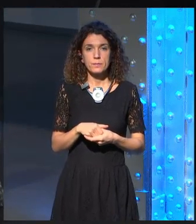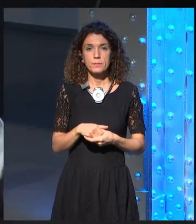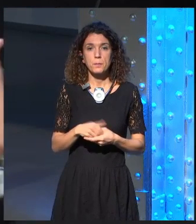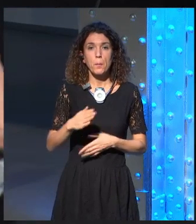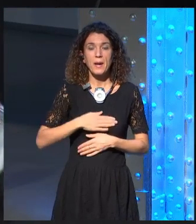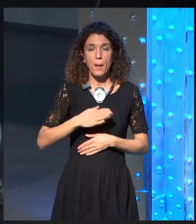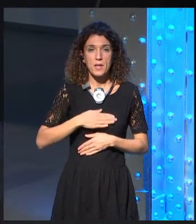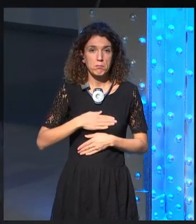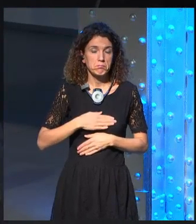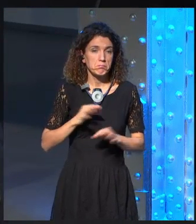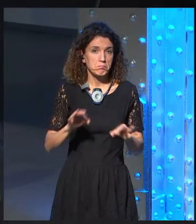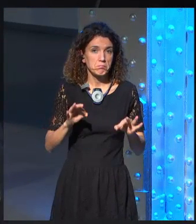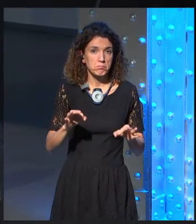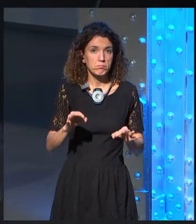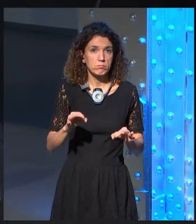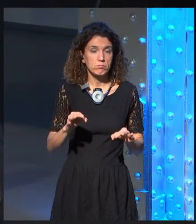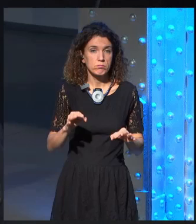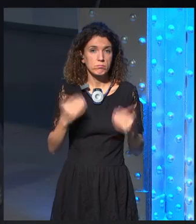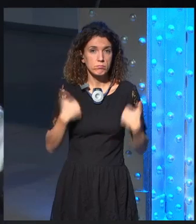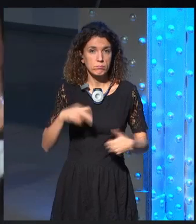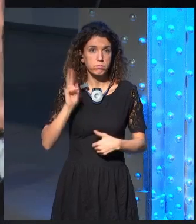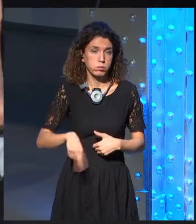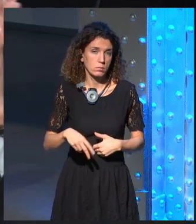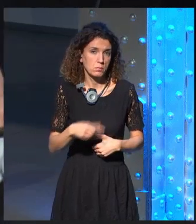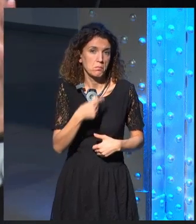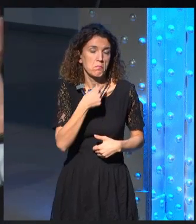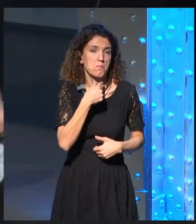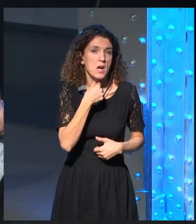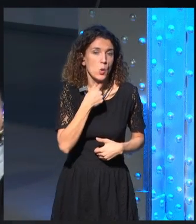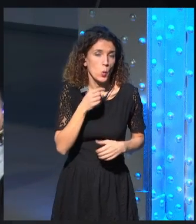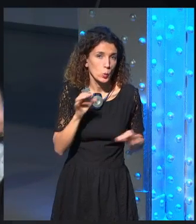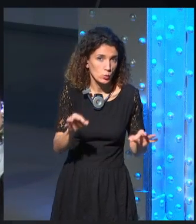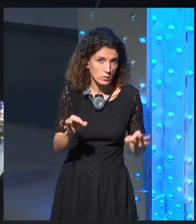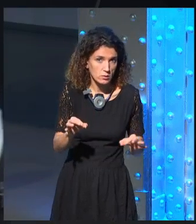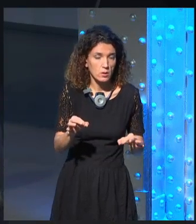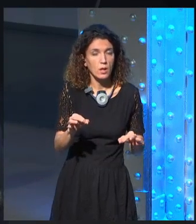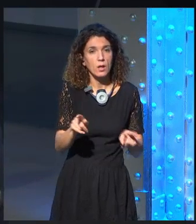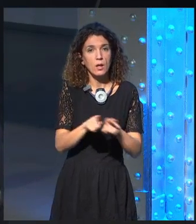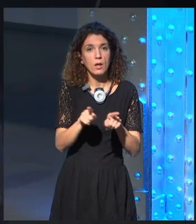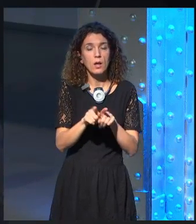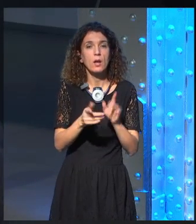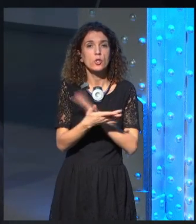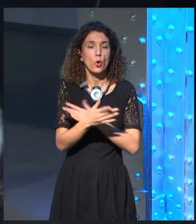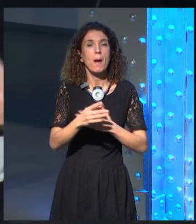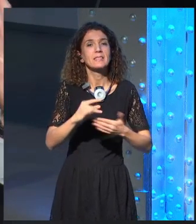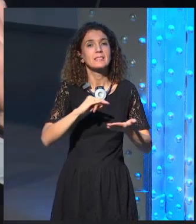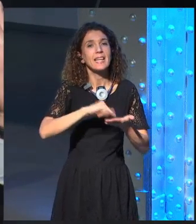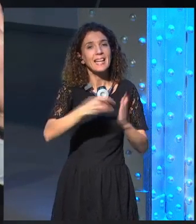Bueno, para mí, yo soy, en fin, me considero más ingeniero que